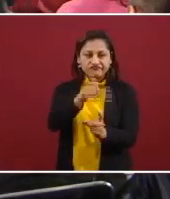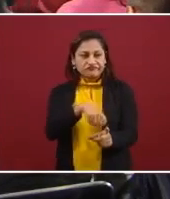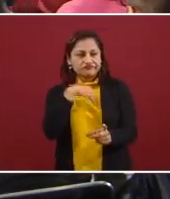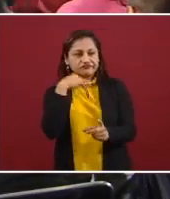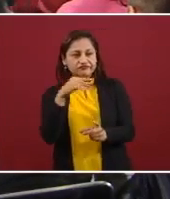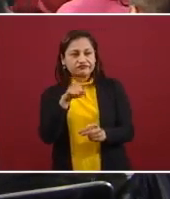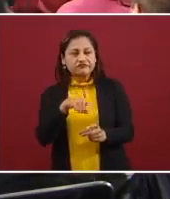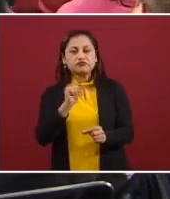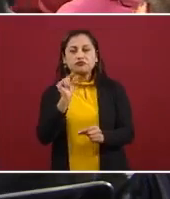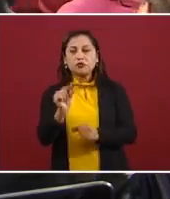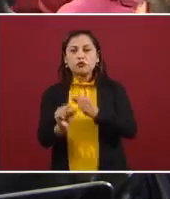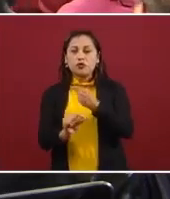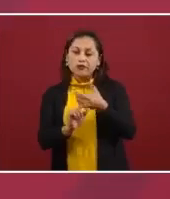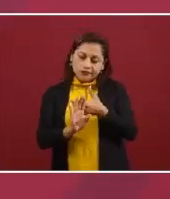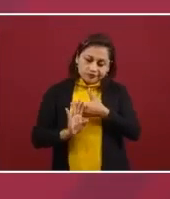dedicaban a saquear